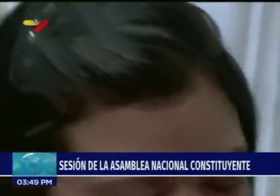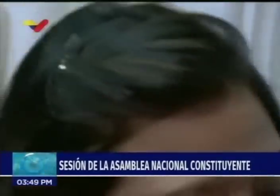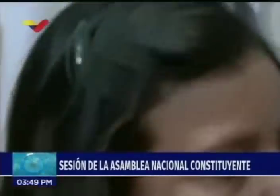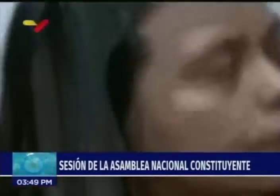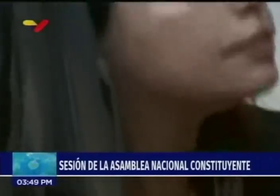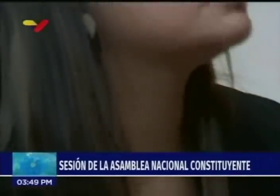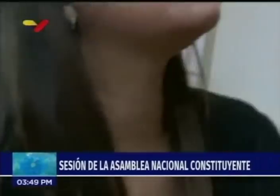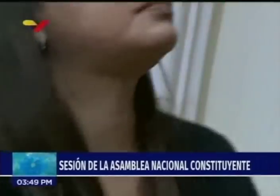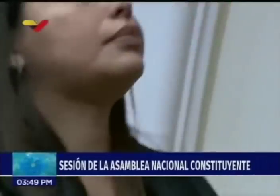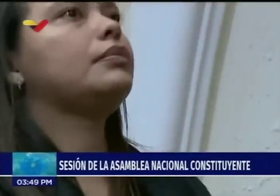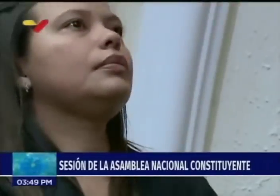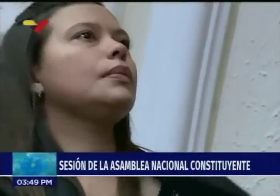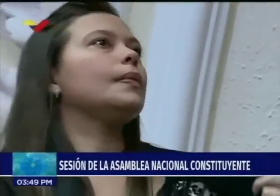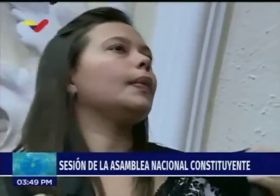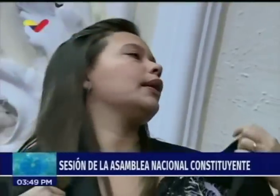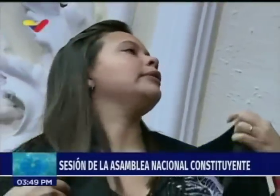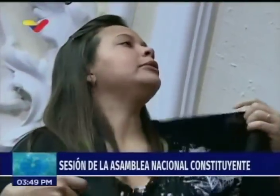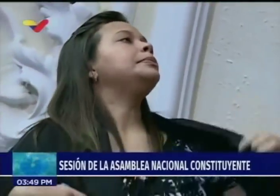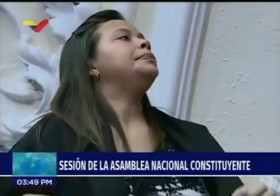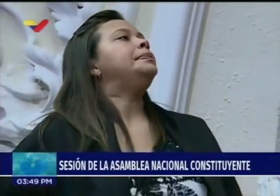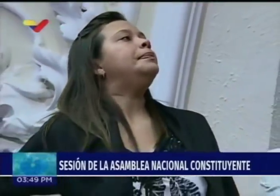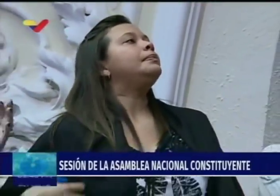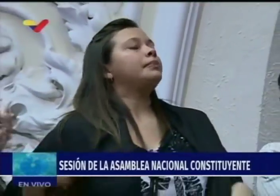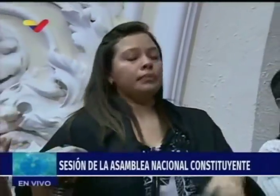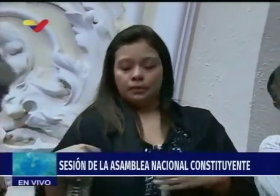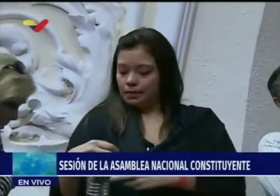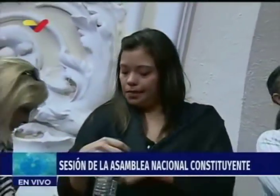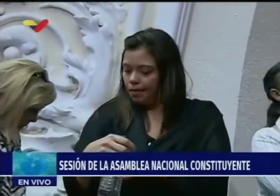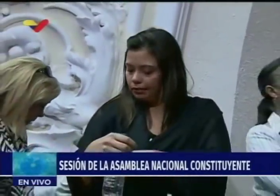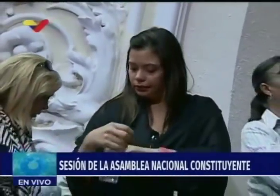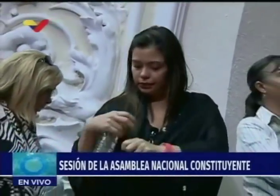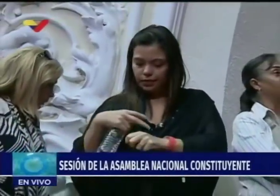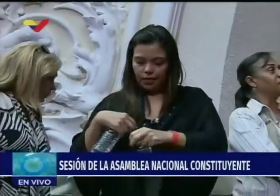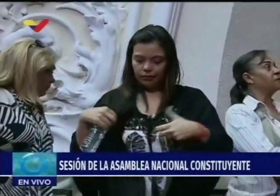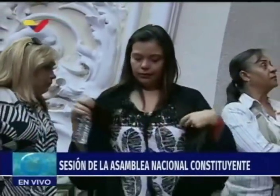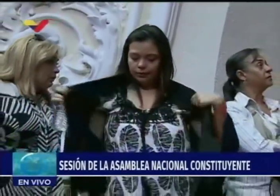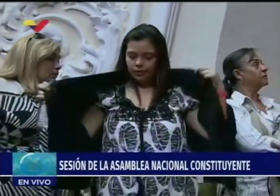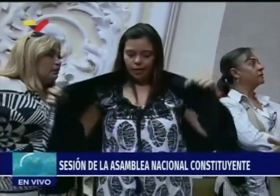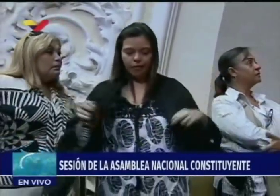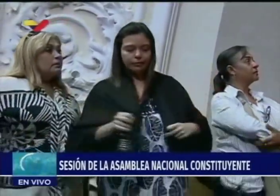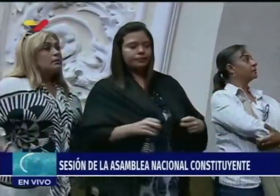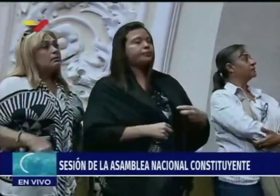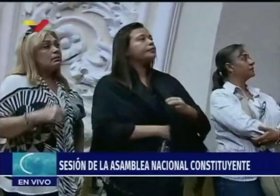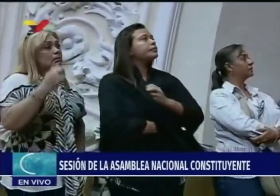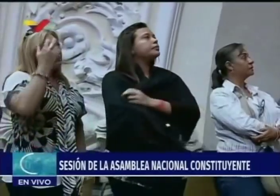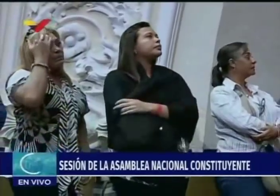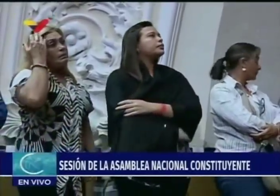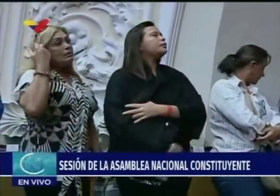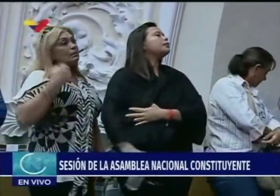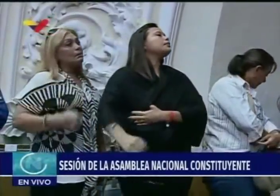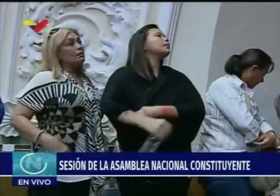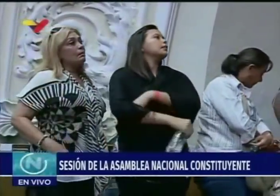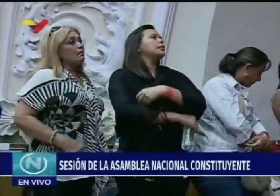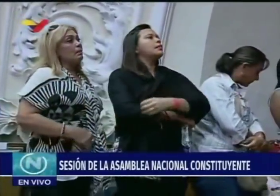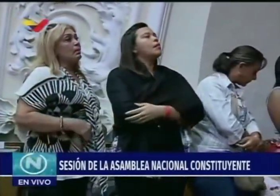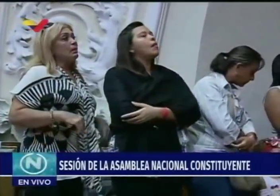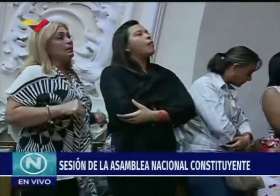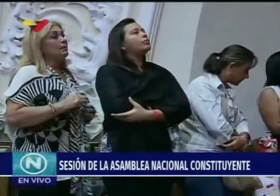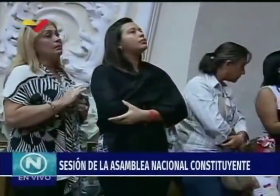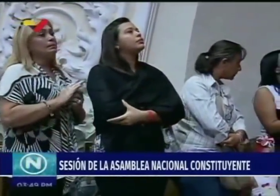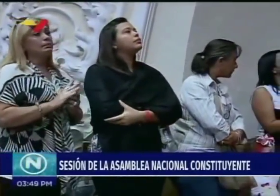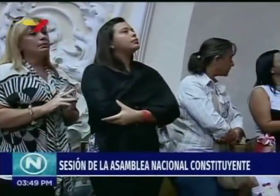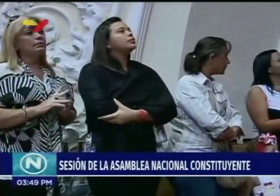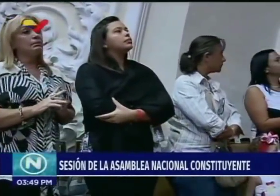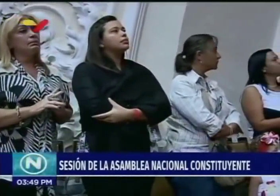las Malvinas. Puerto Rico libre, latino y soberano, Puerto Rico libre, latino